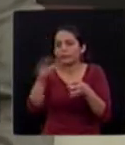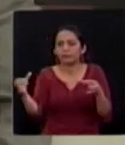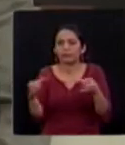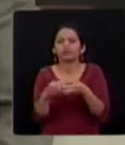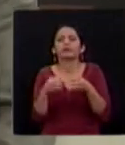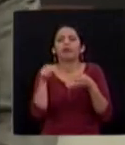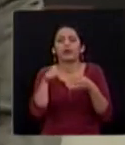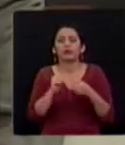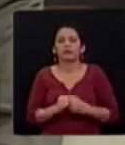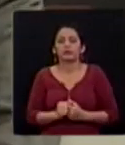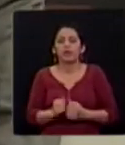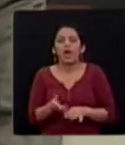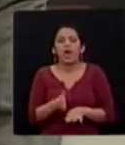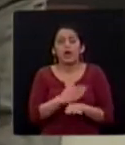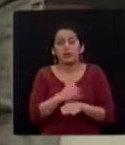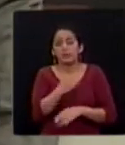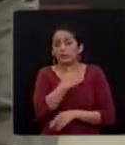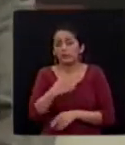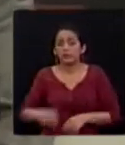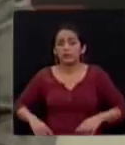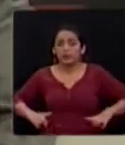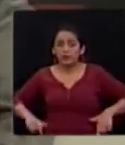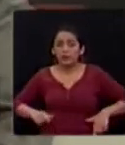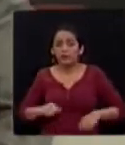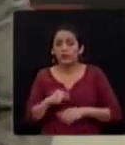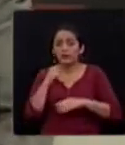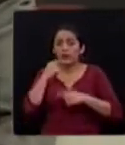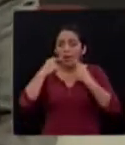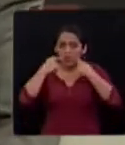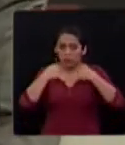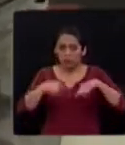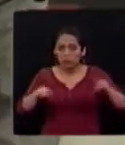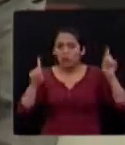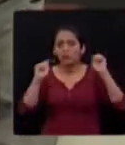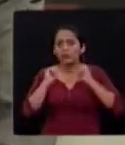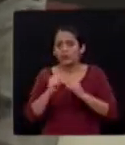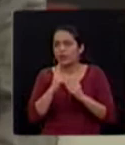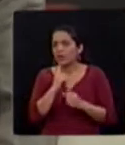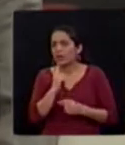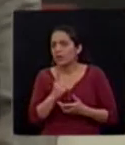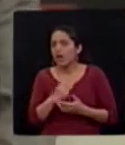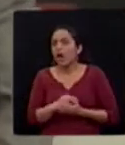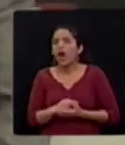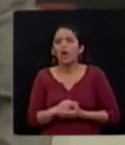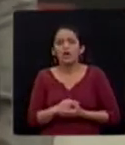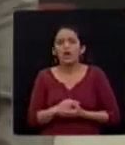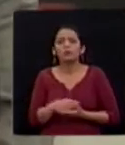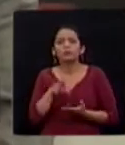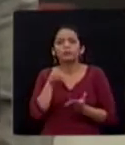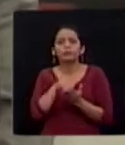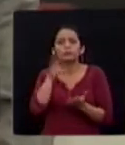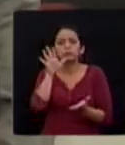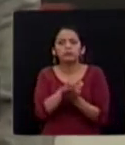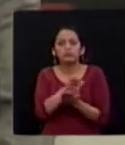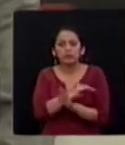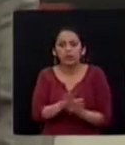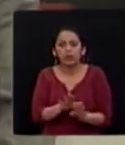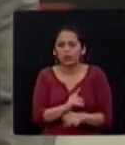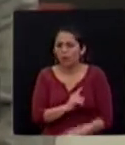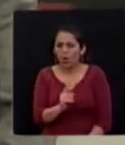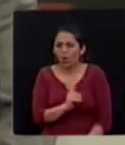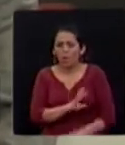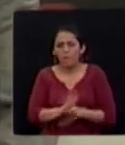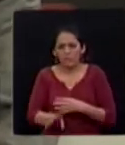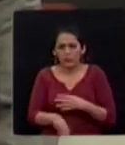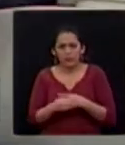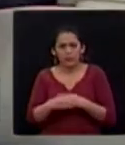Es necesario que este tipo de comisiones sean creadas por ley para que puedan tener inmunidad. Y hemos visto lo que sucedió